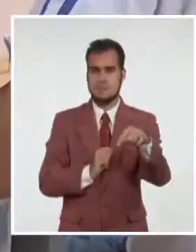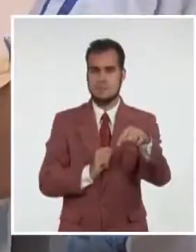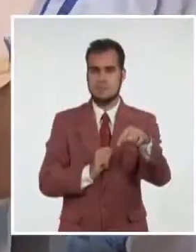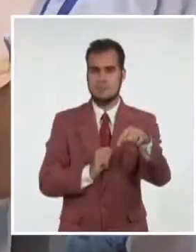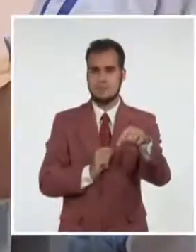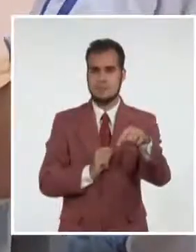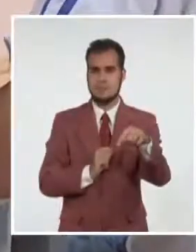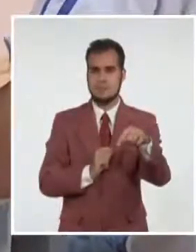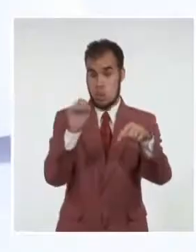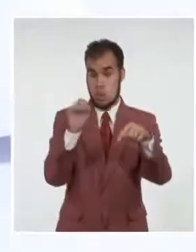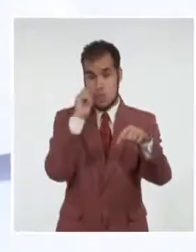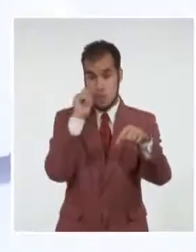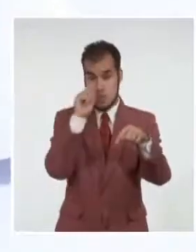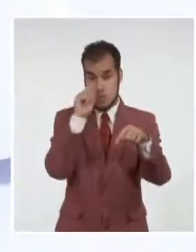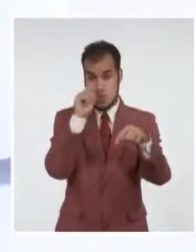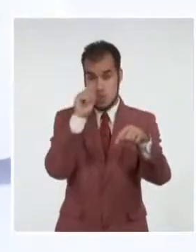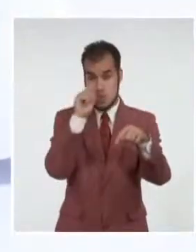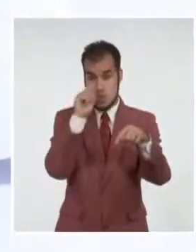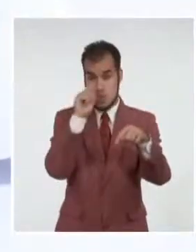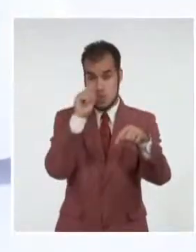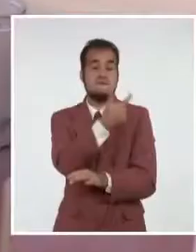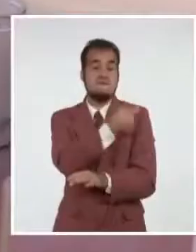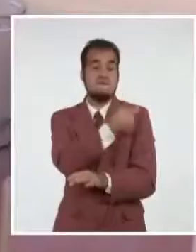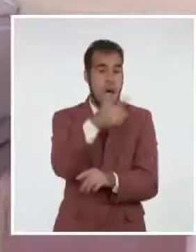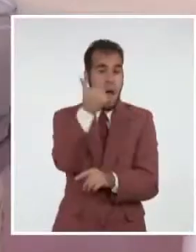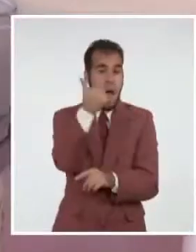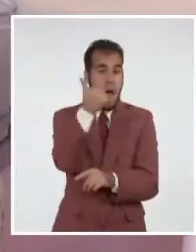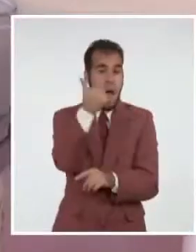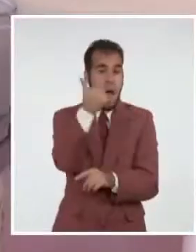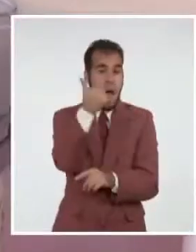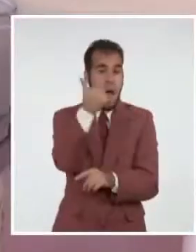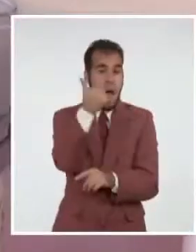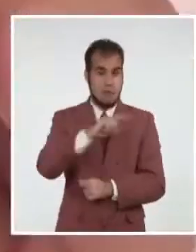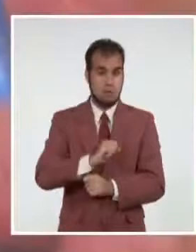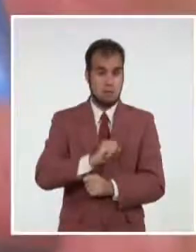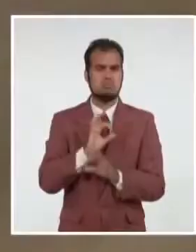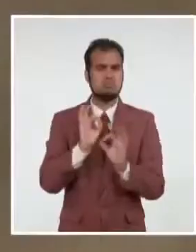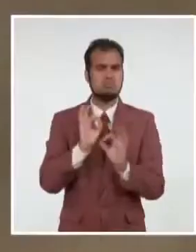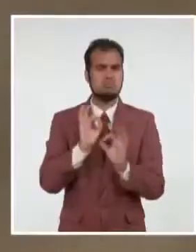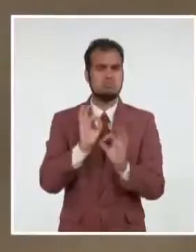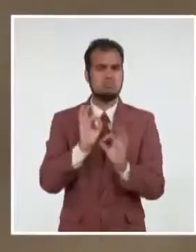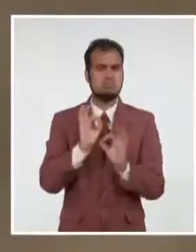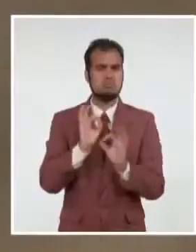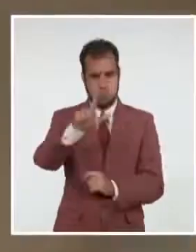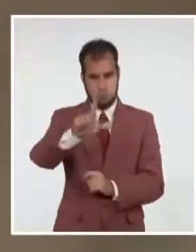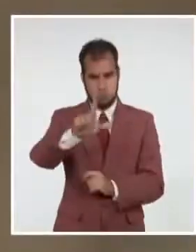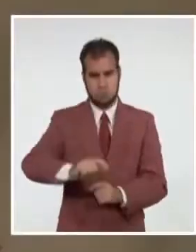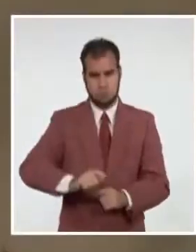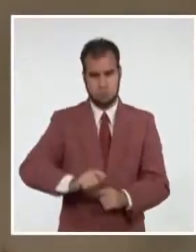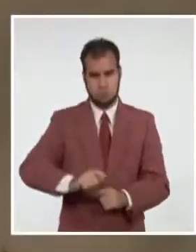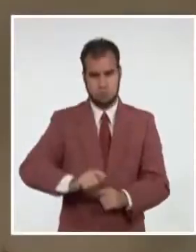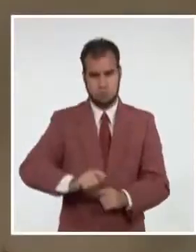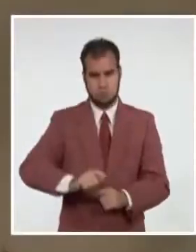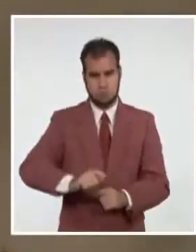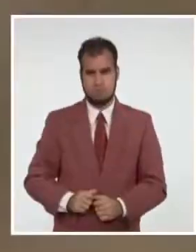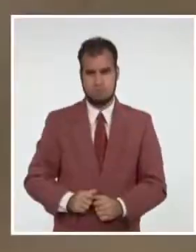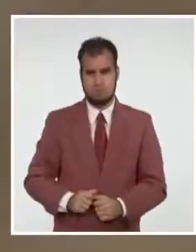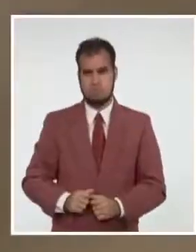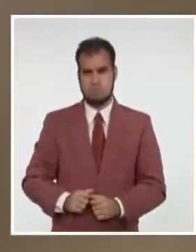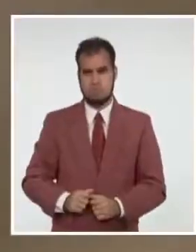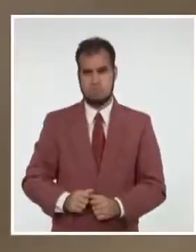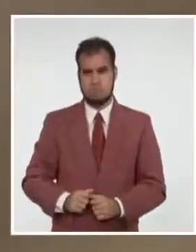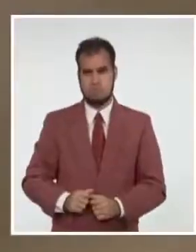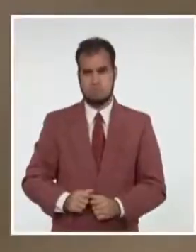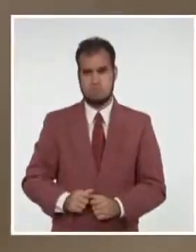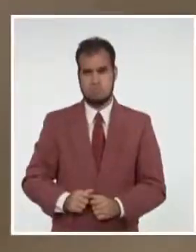concluir el esquema de vacunación de Abdala en sus 3 dosis el 30 de julio. Wilber Crespo y Angélica Arce Montero, especial para